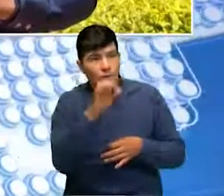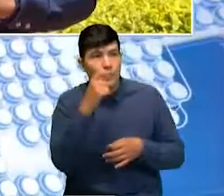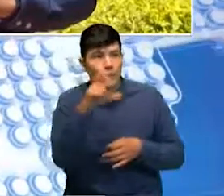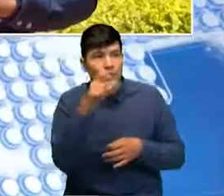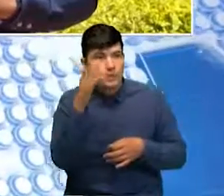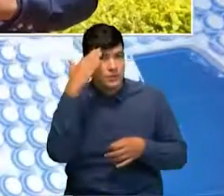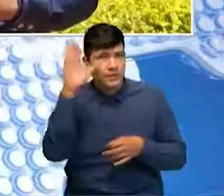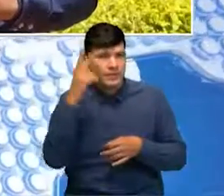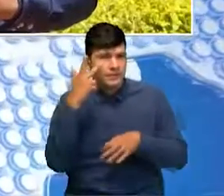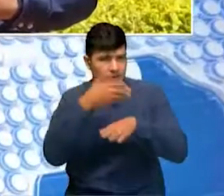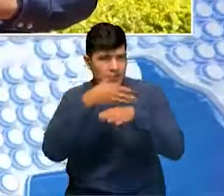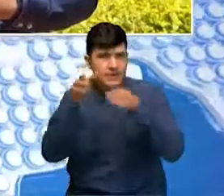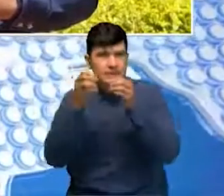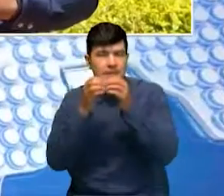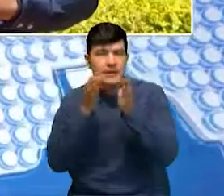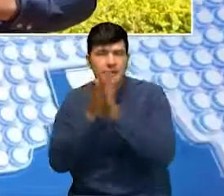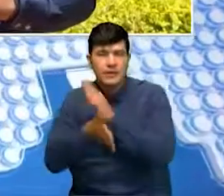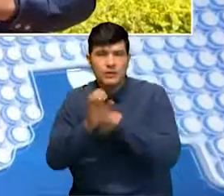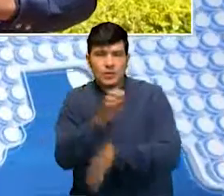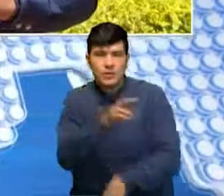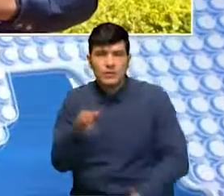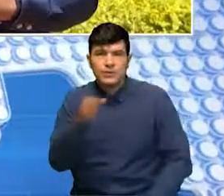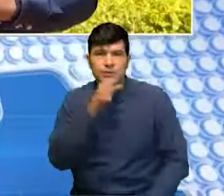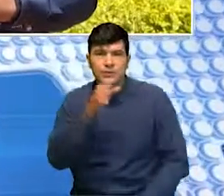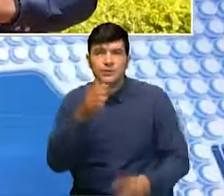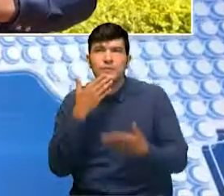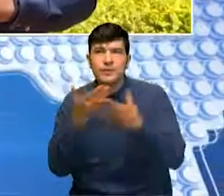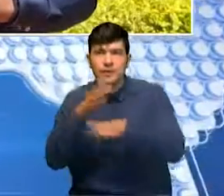santander con la cámara de orlando franco jesús zúñiga muy buenas tardes